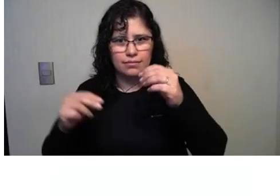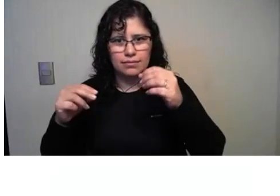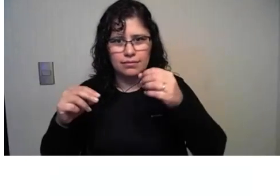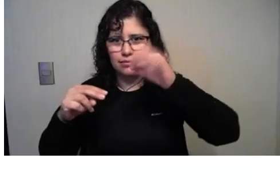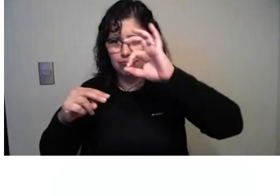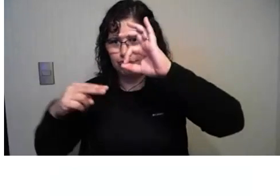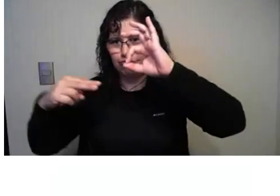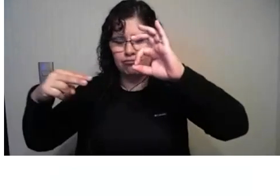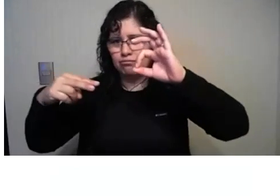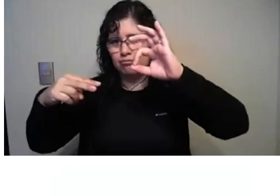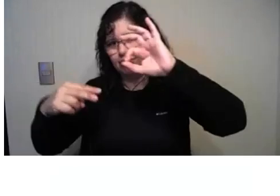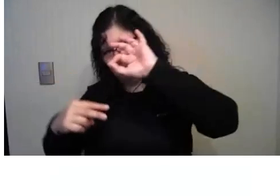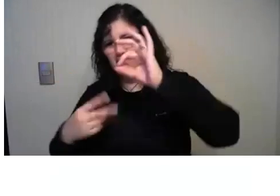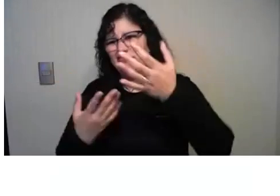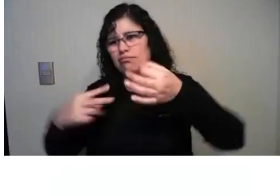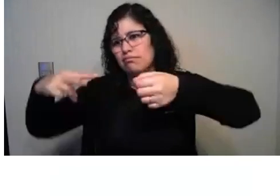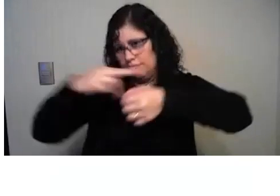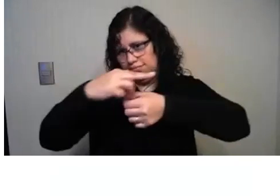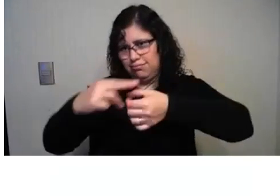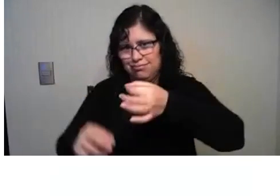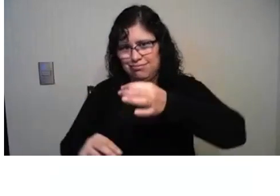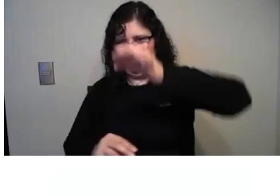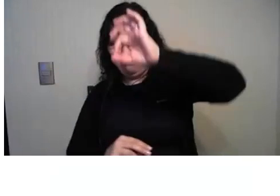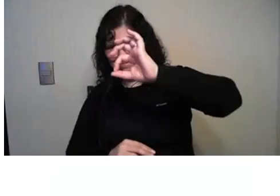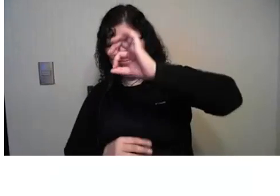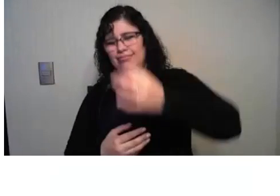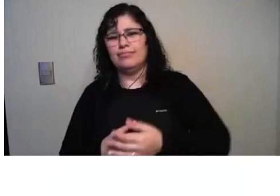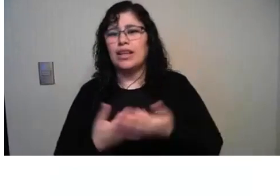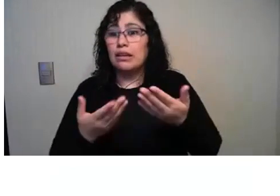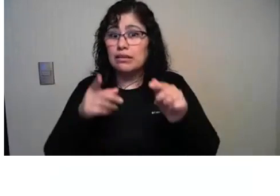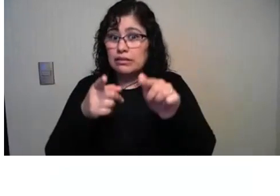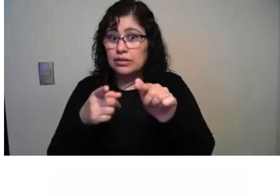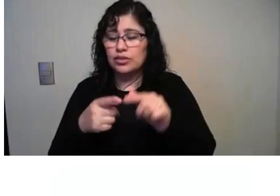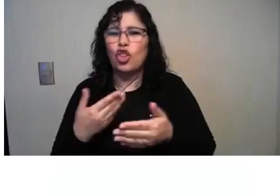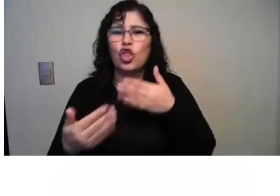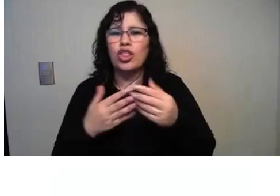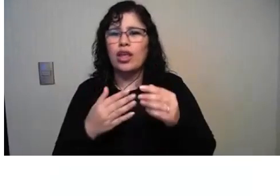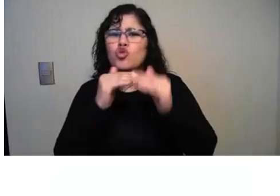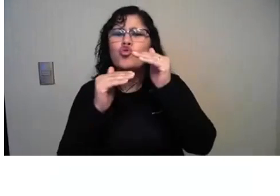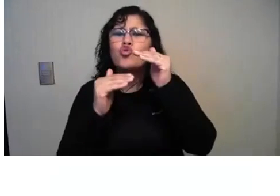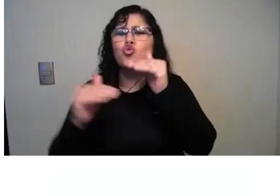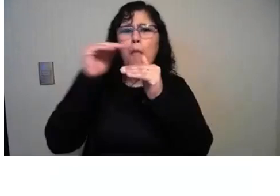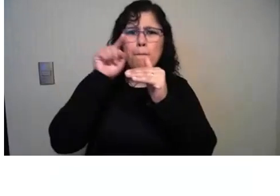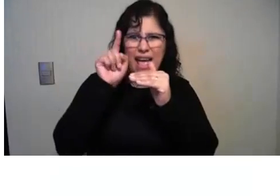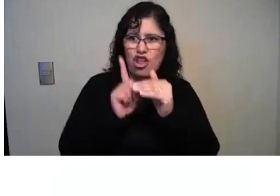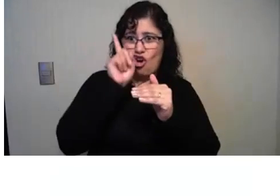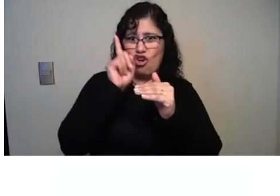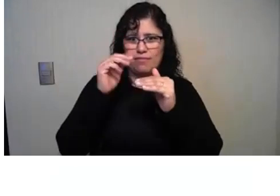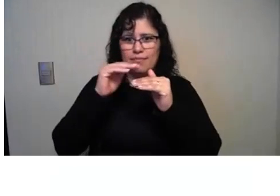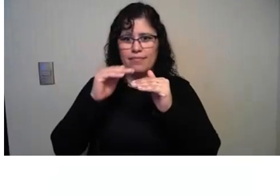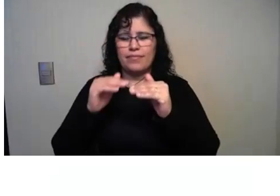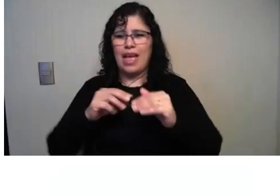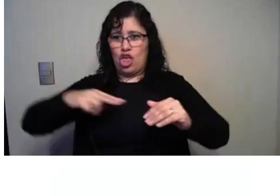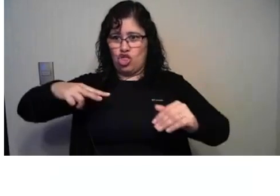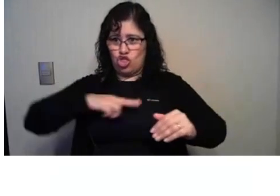corte a nivel prácticamente superior, un corte a nivel torácico, un